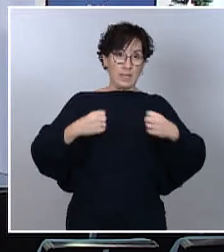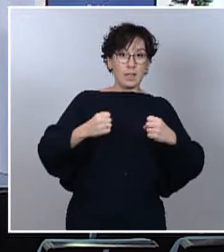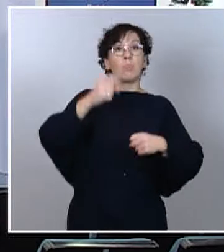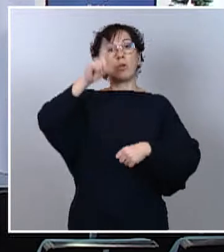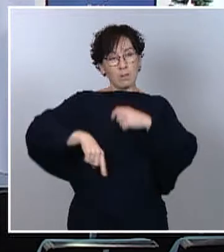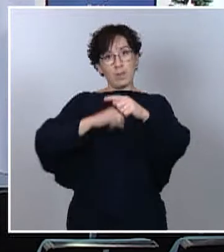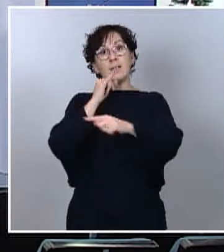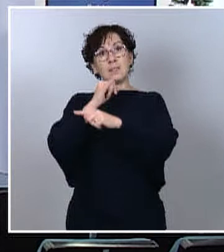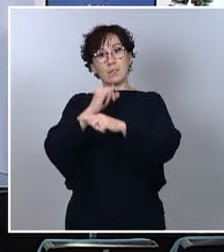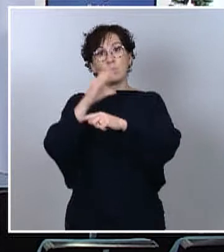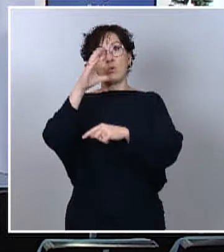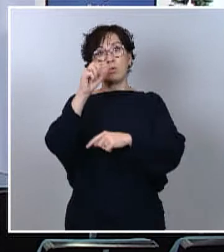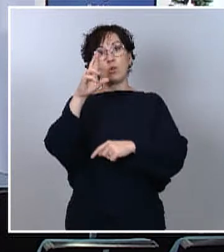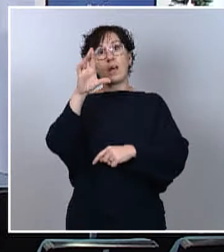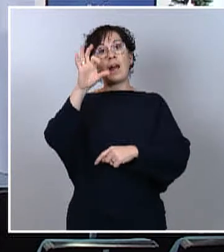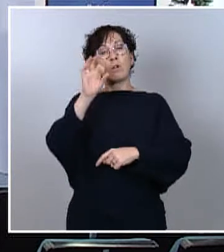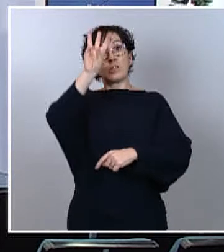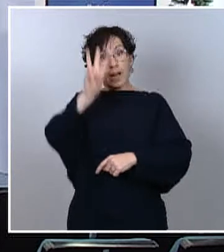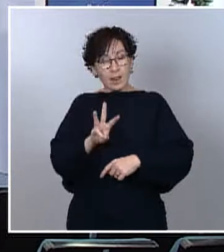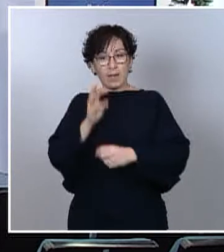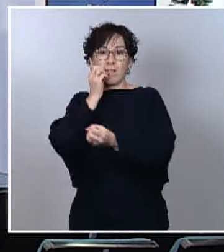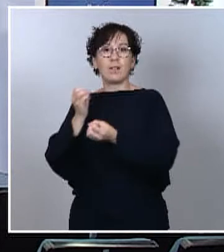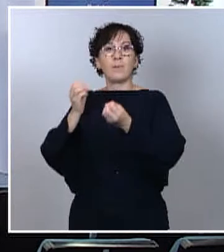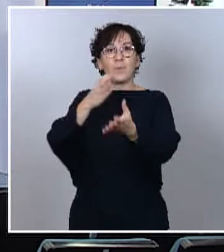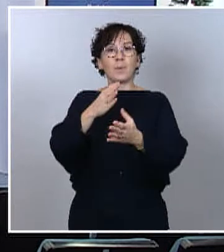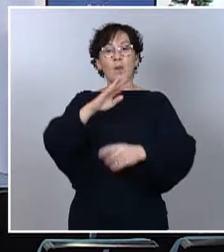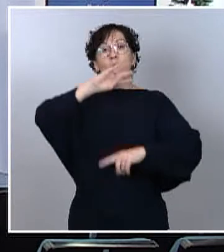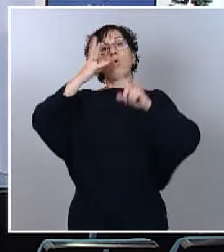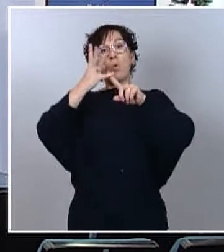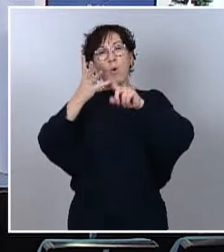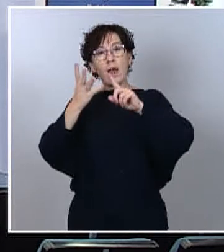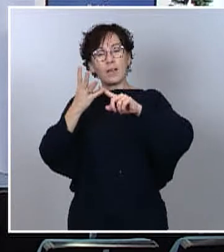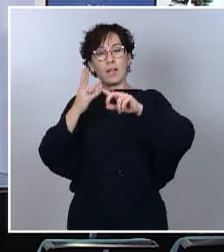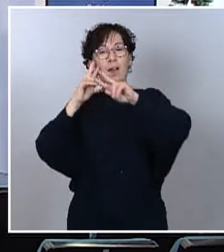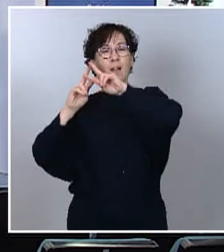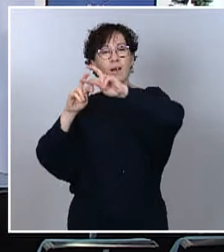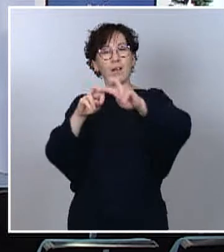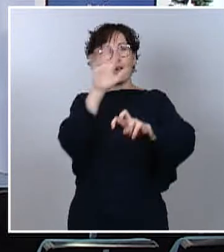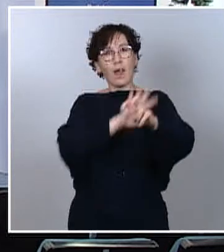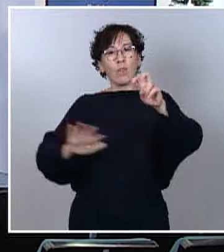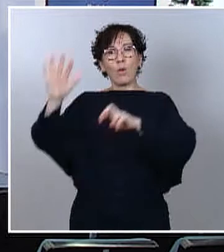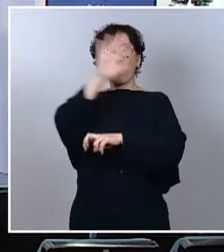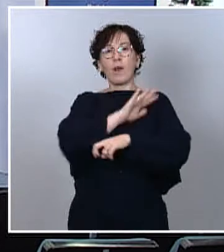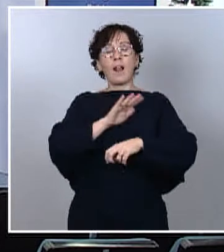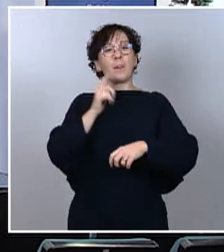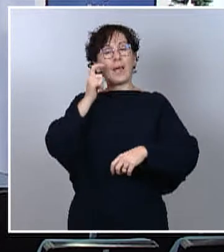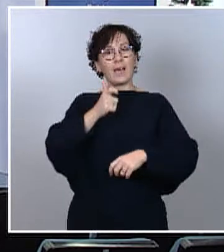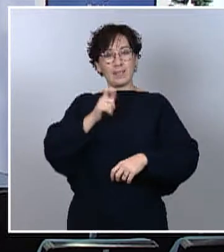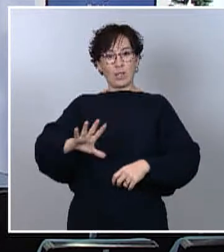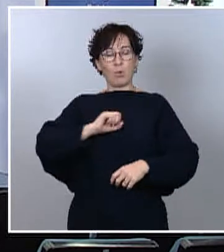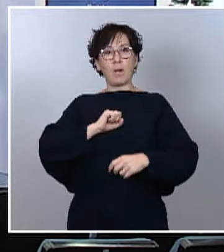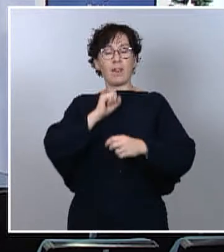III, los primeros resultados de la cuarta ronda del Estudio Nacional de Seroprevalencia. Me acompañan en esta